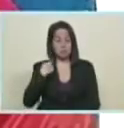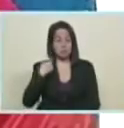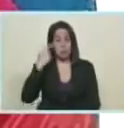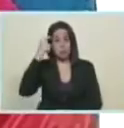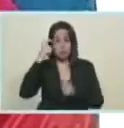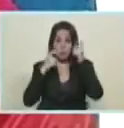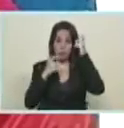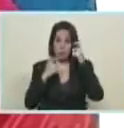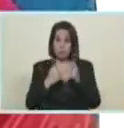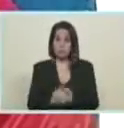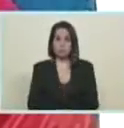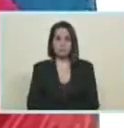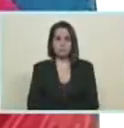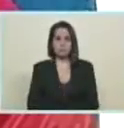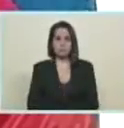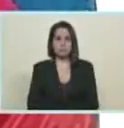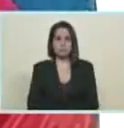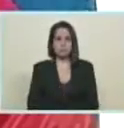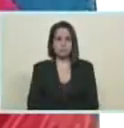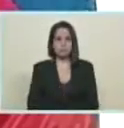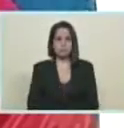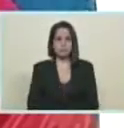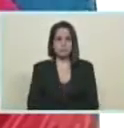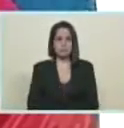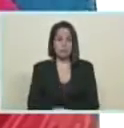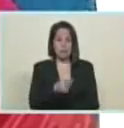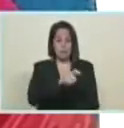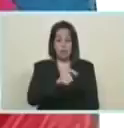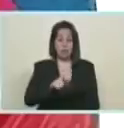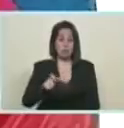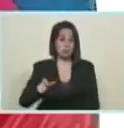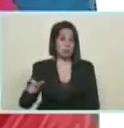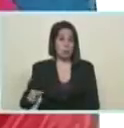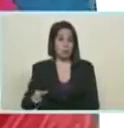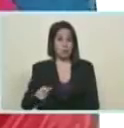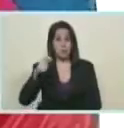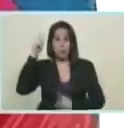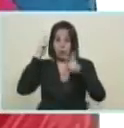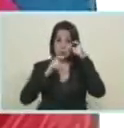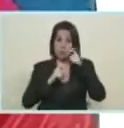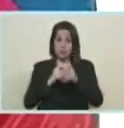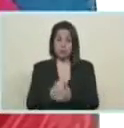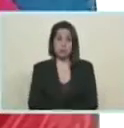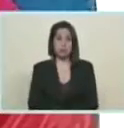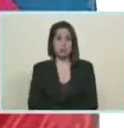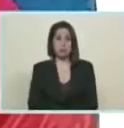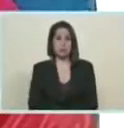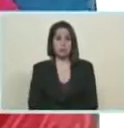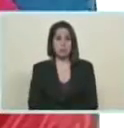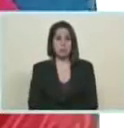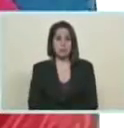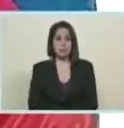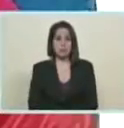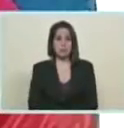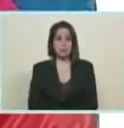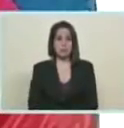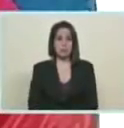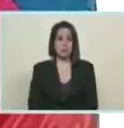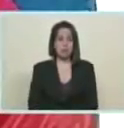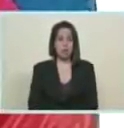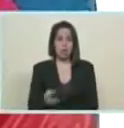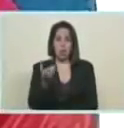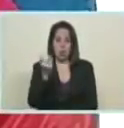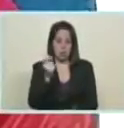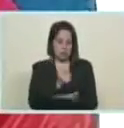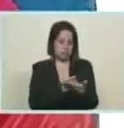Chávez. Aquí está, miren, personalmente nuestro comandante Chávez, echando números sobre el